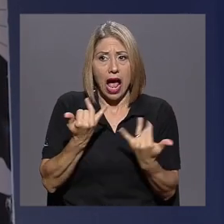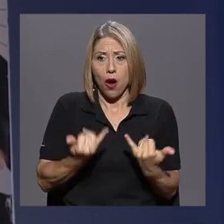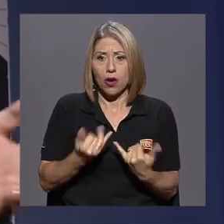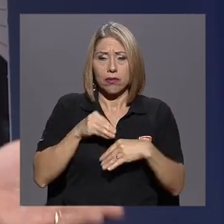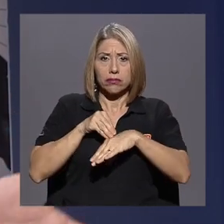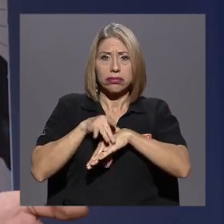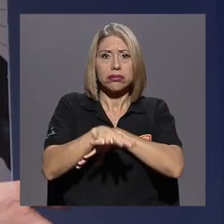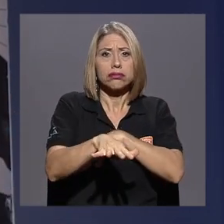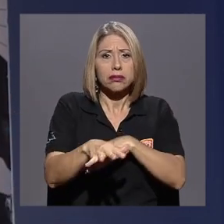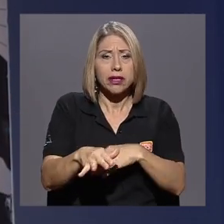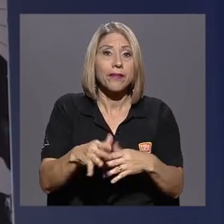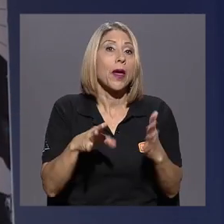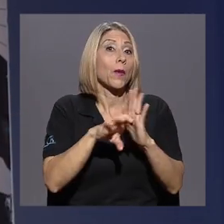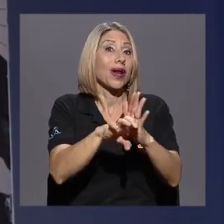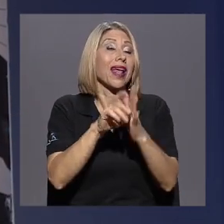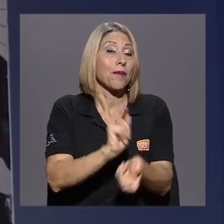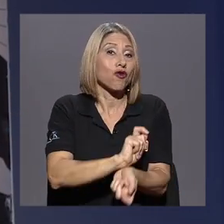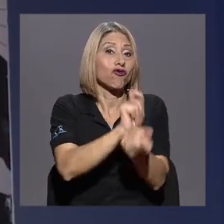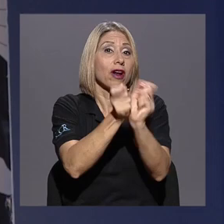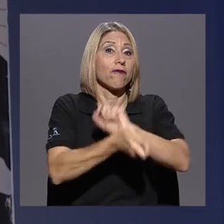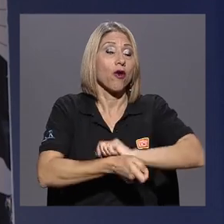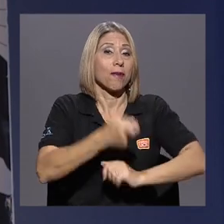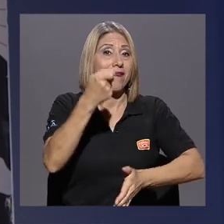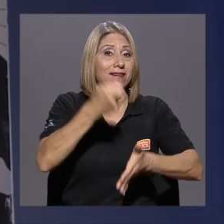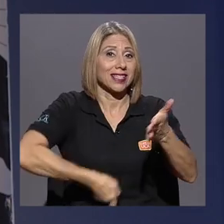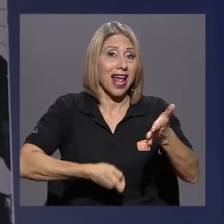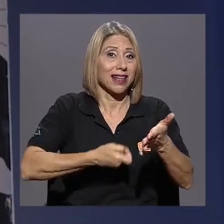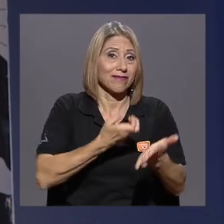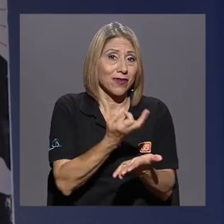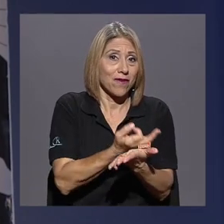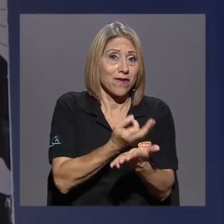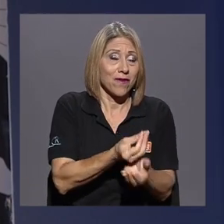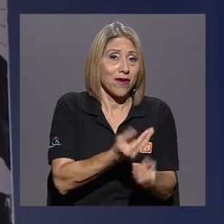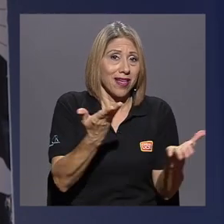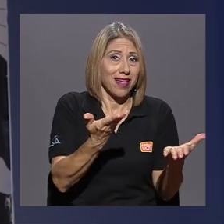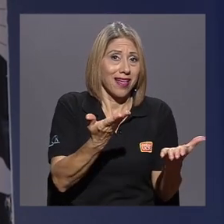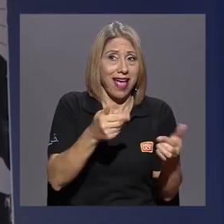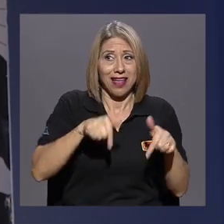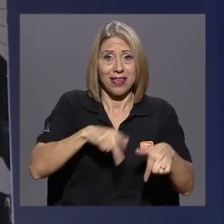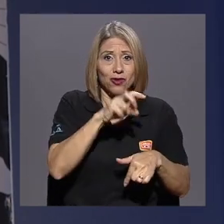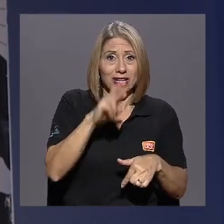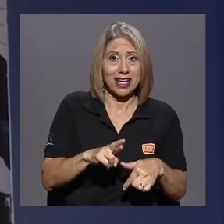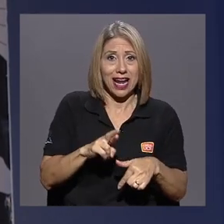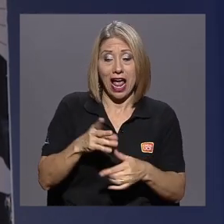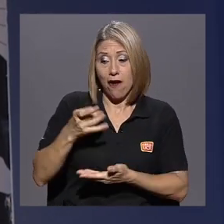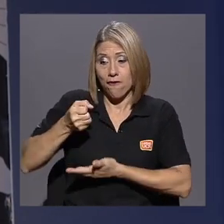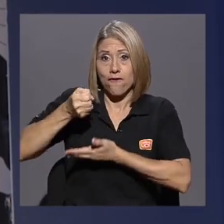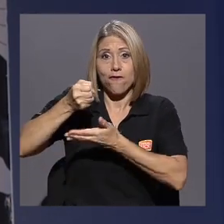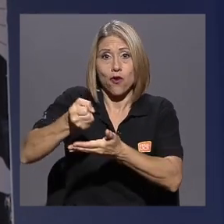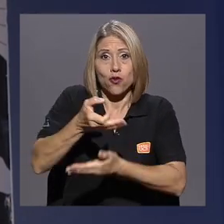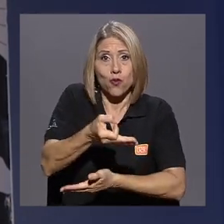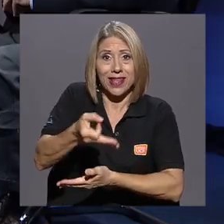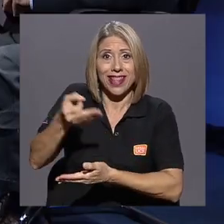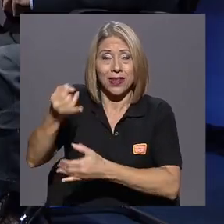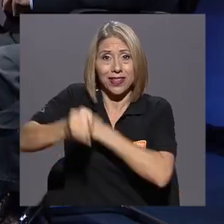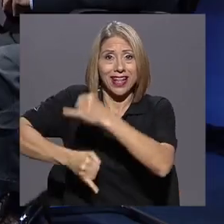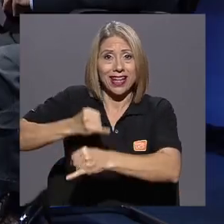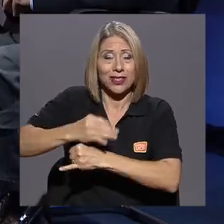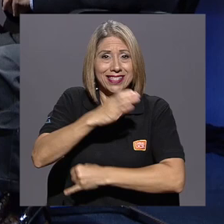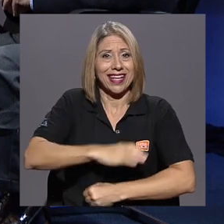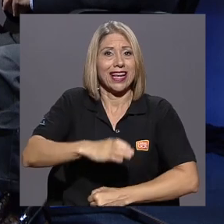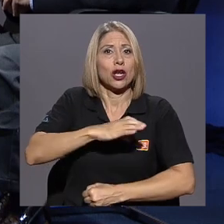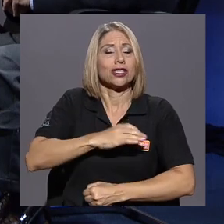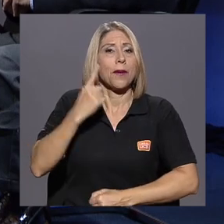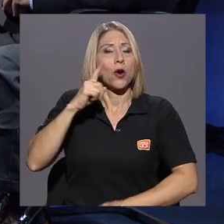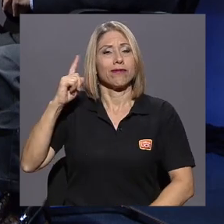atravesarnos. Reforma fiscal, por ejemplo, en nuestro país. Y cómo el Fondo Monetario Internacional se caracteriza desde toda la Centroamérica de